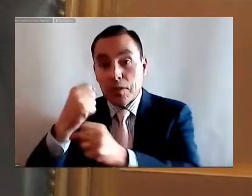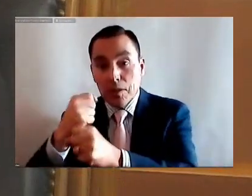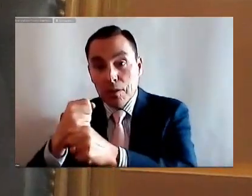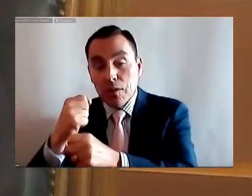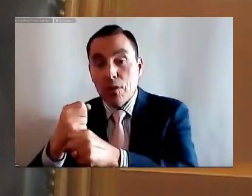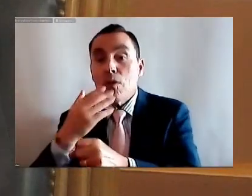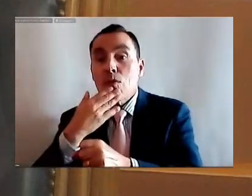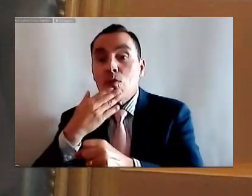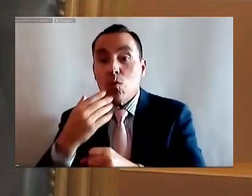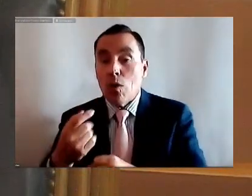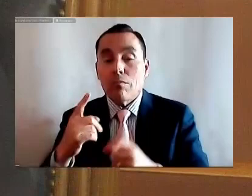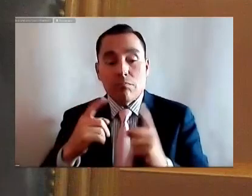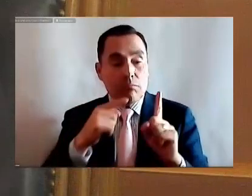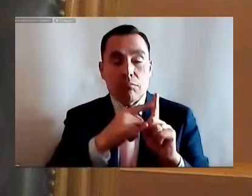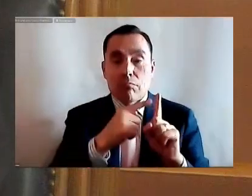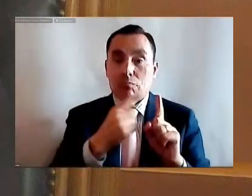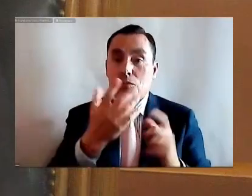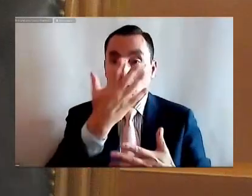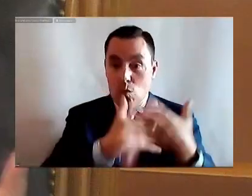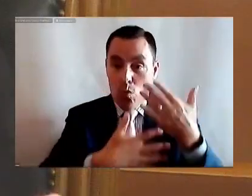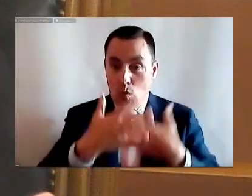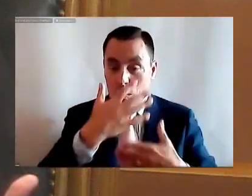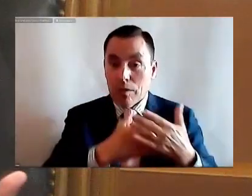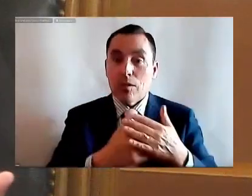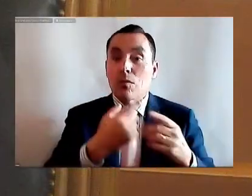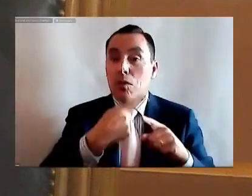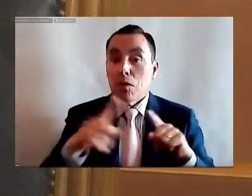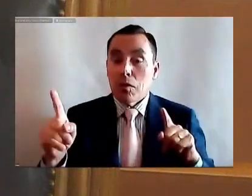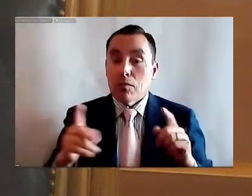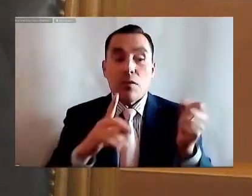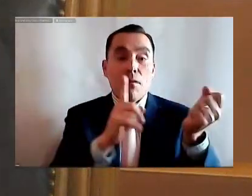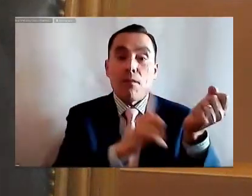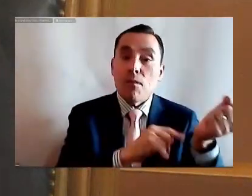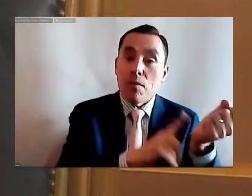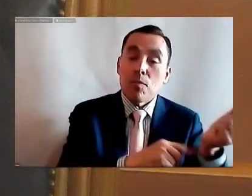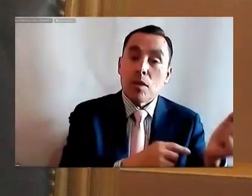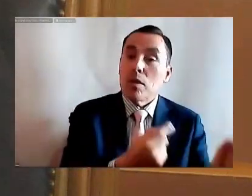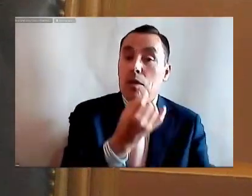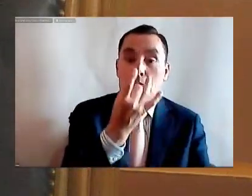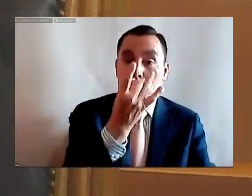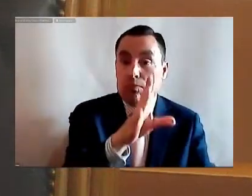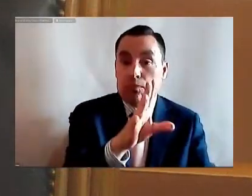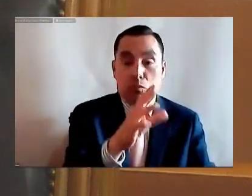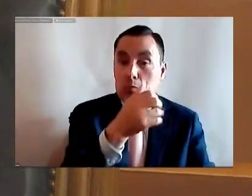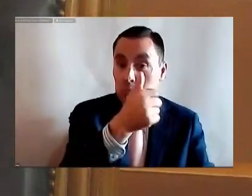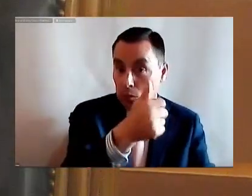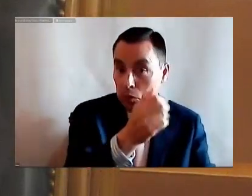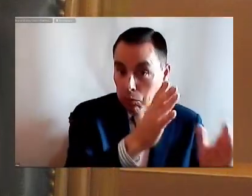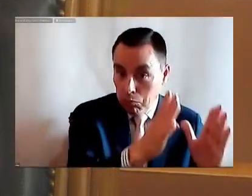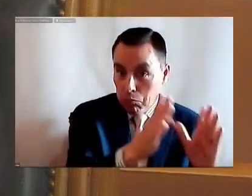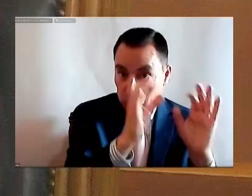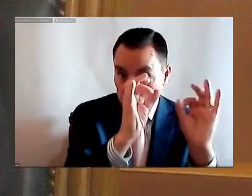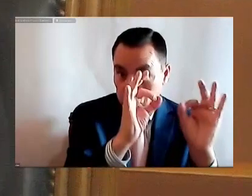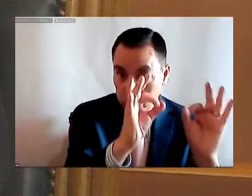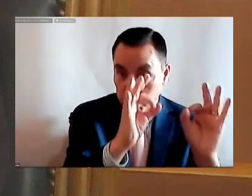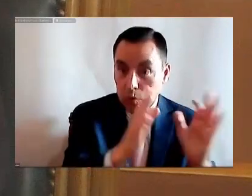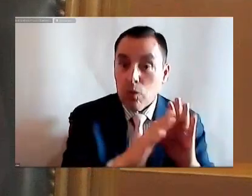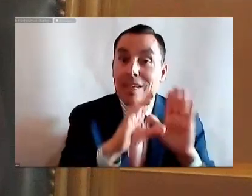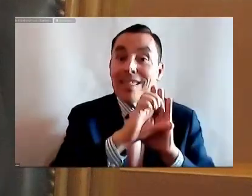cuidadas más allá de si nacemos en un contexto familiar afortunado y que el Estado tiene que cumplir un